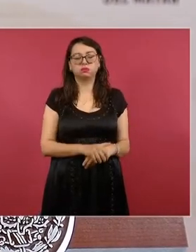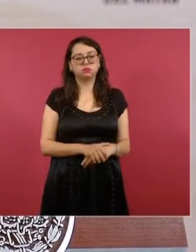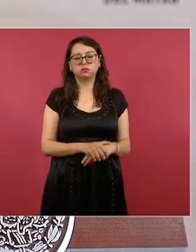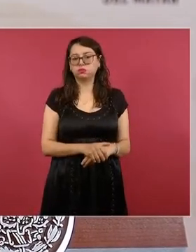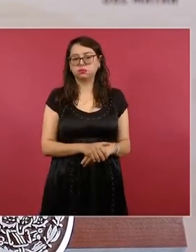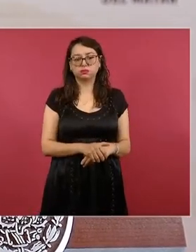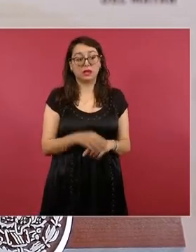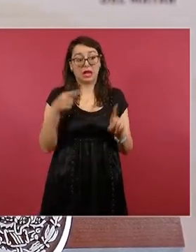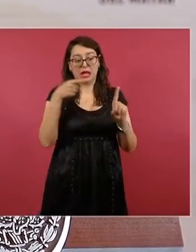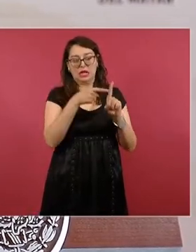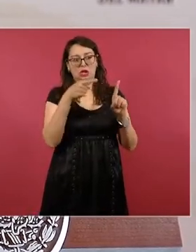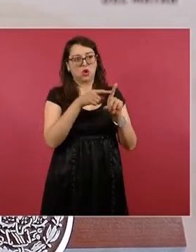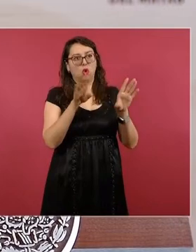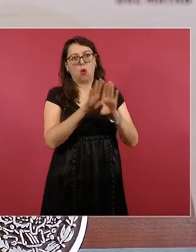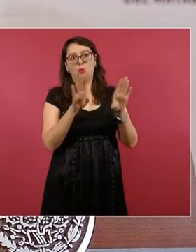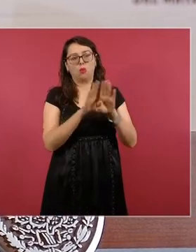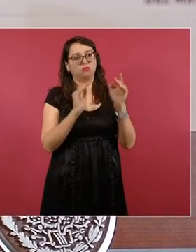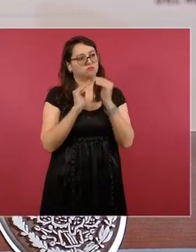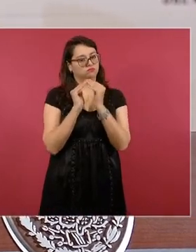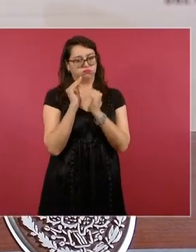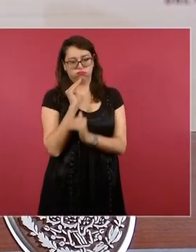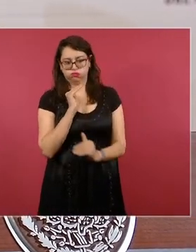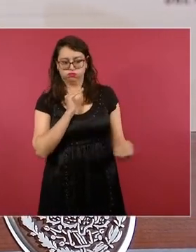en el gurú